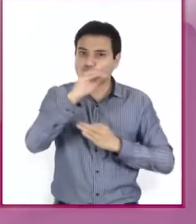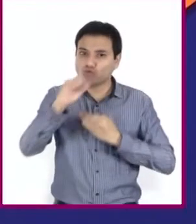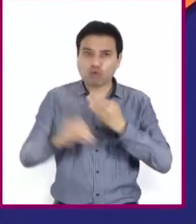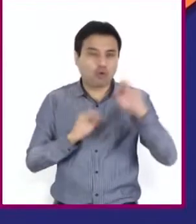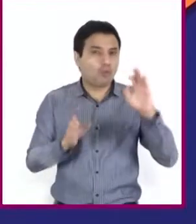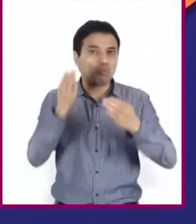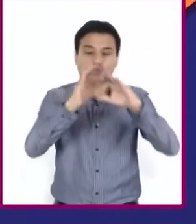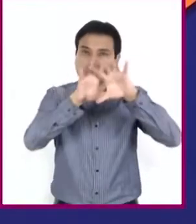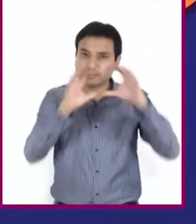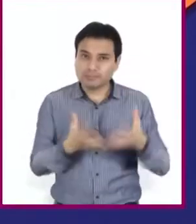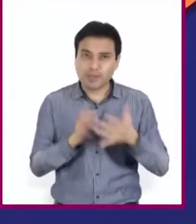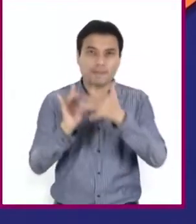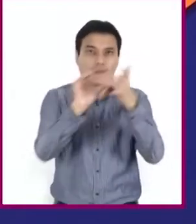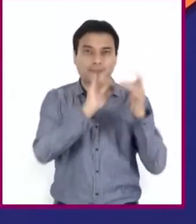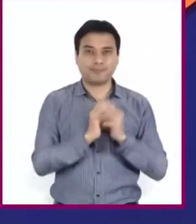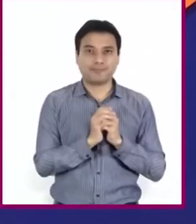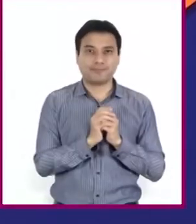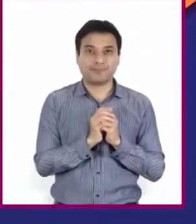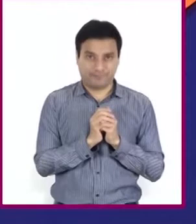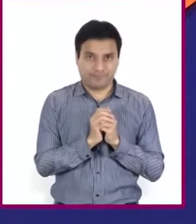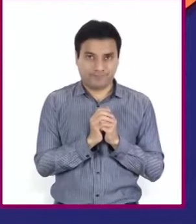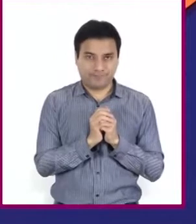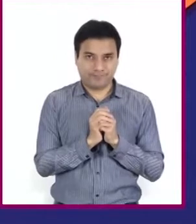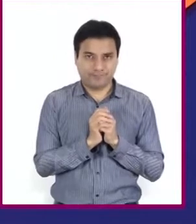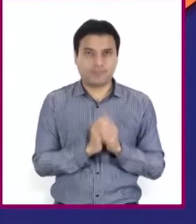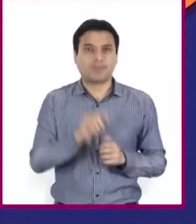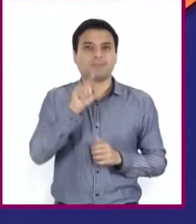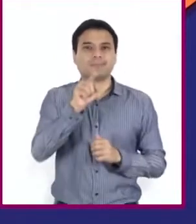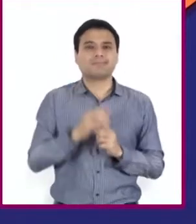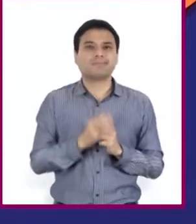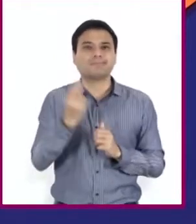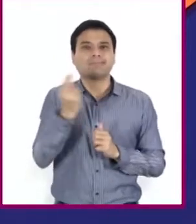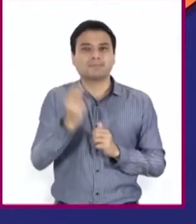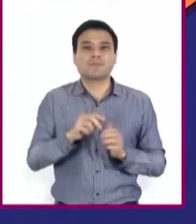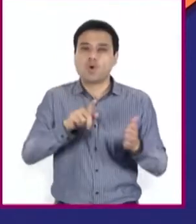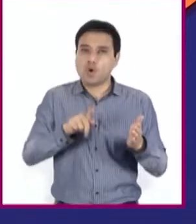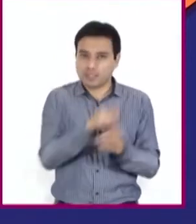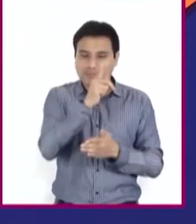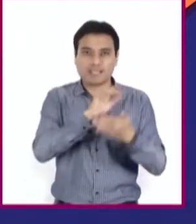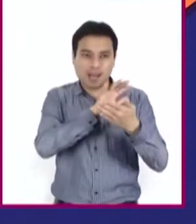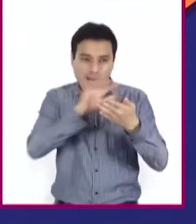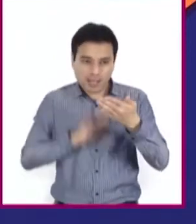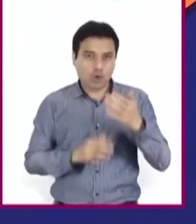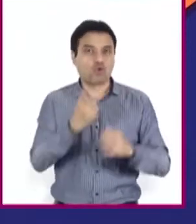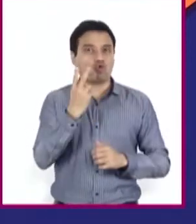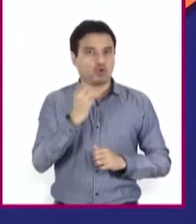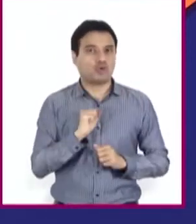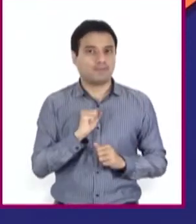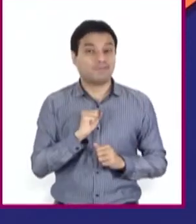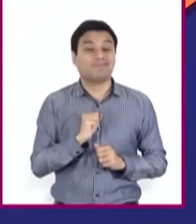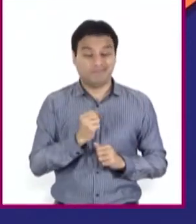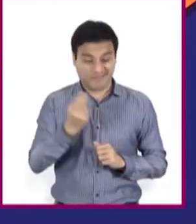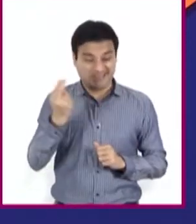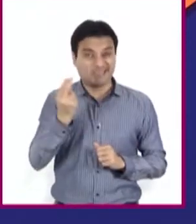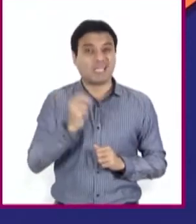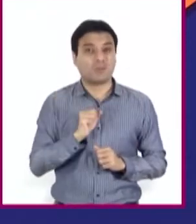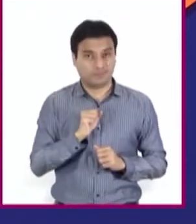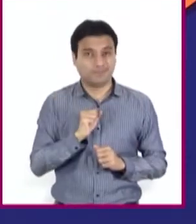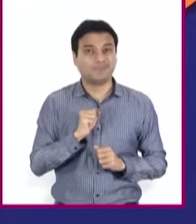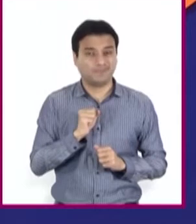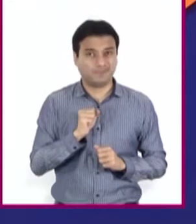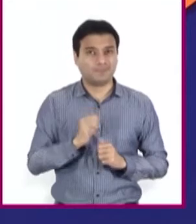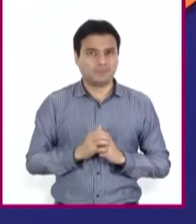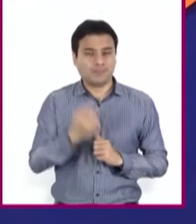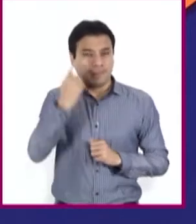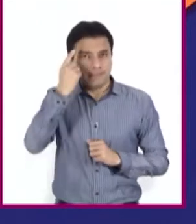entero. El primer paso es hacer al menos 2 lecturas del texto para comprender claramente el tema.